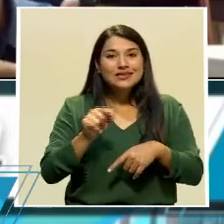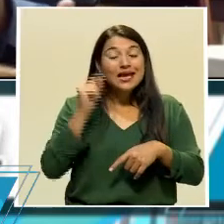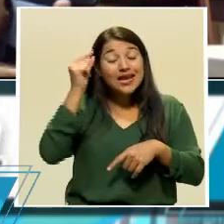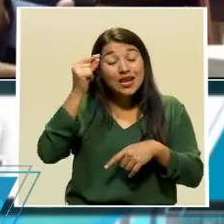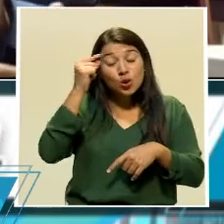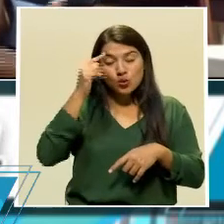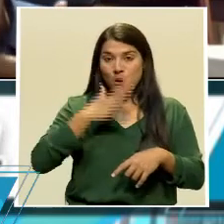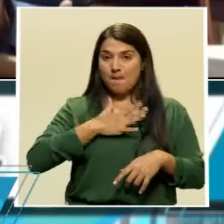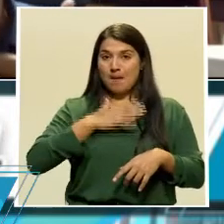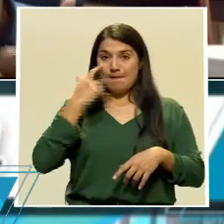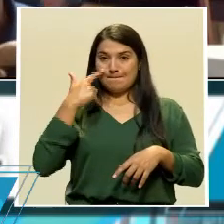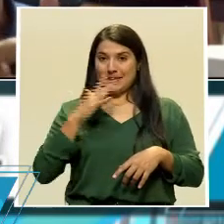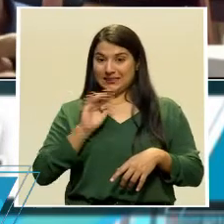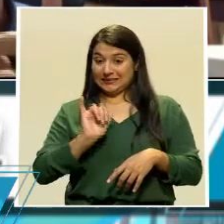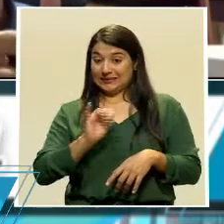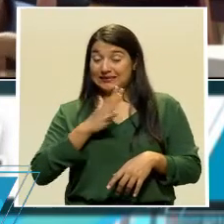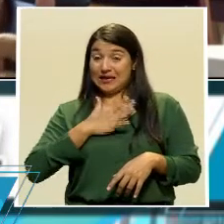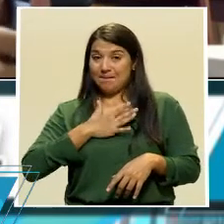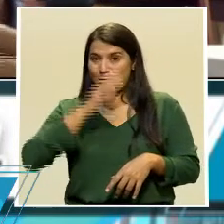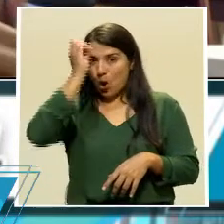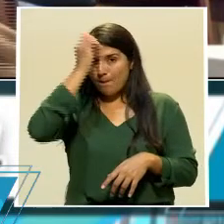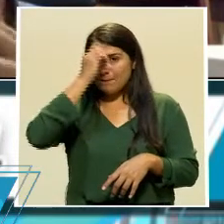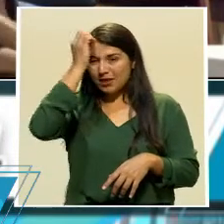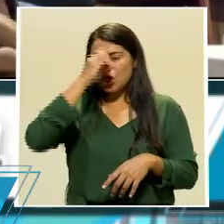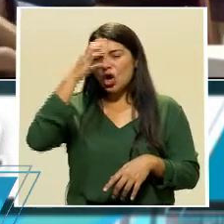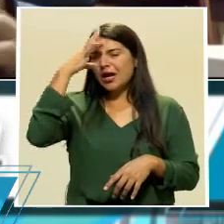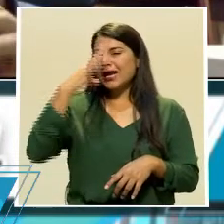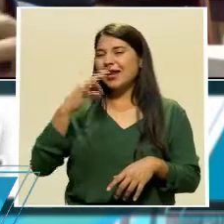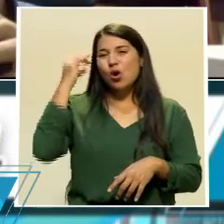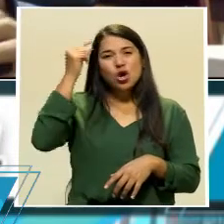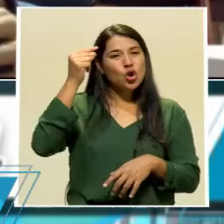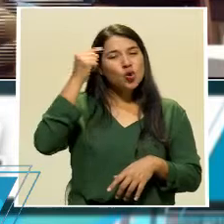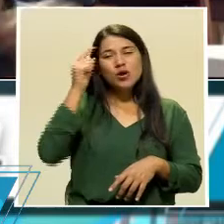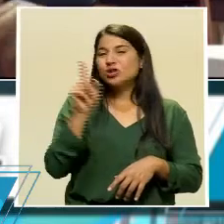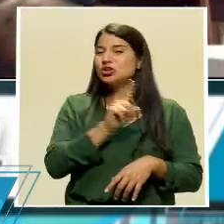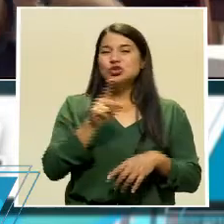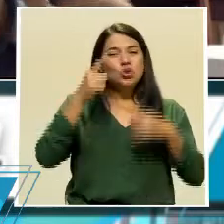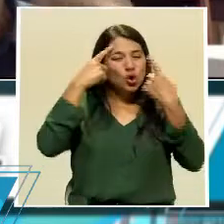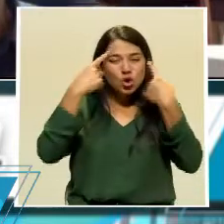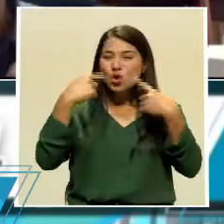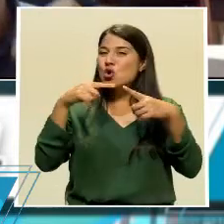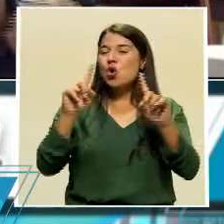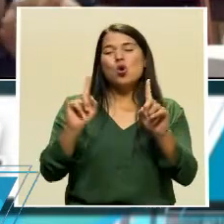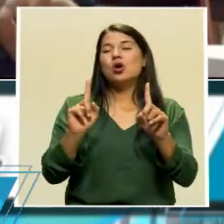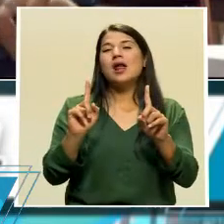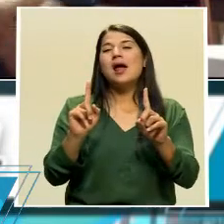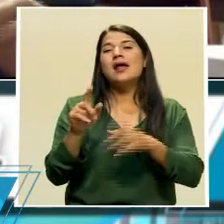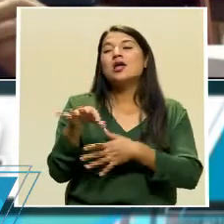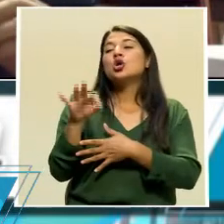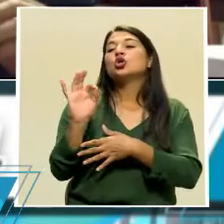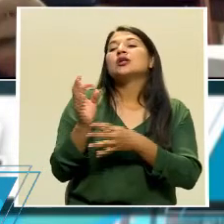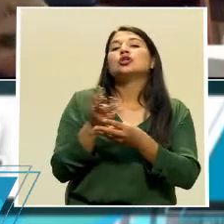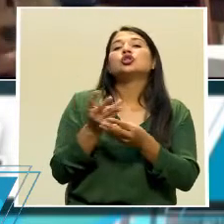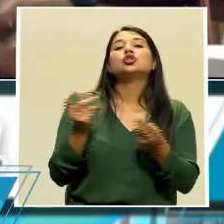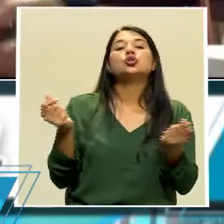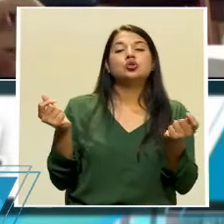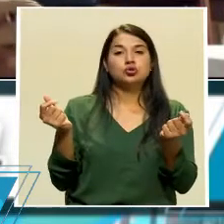me parece, y este es mi punto de vista, no logra encontrar el nudo, ¿verdad?,